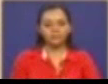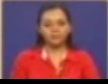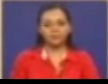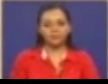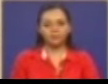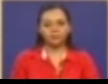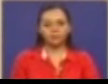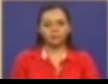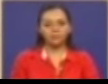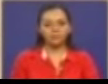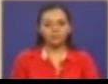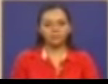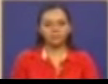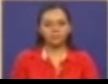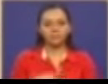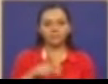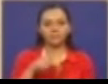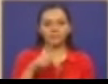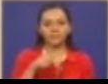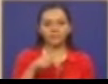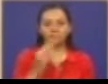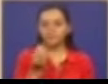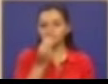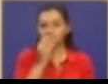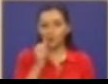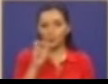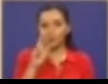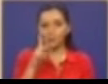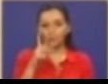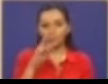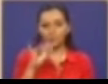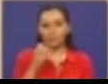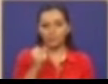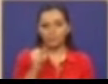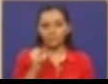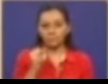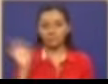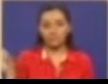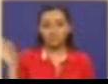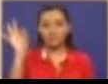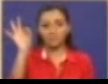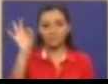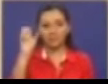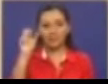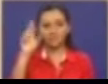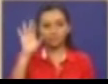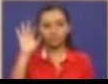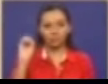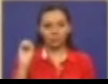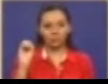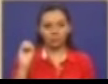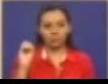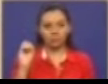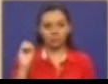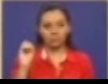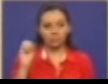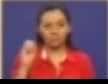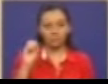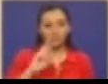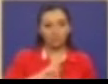de Morona Santiago. Picantería Orcos, su representante Marcela Castro.